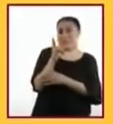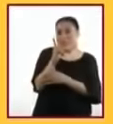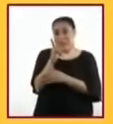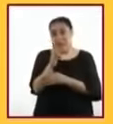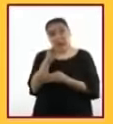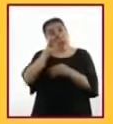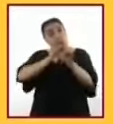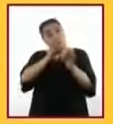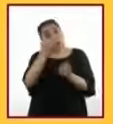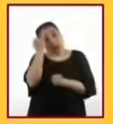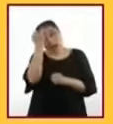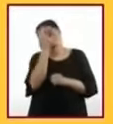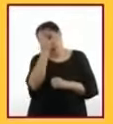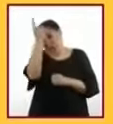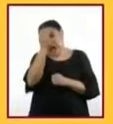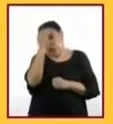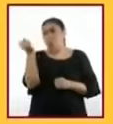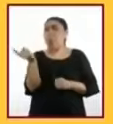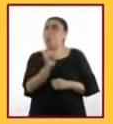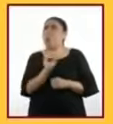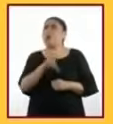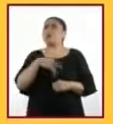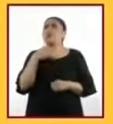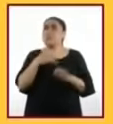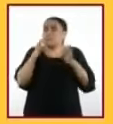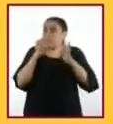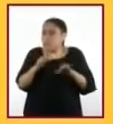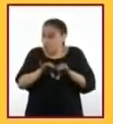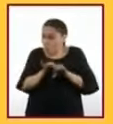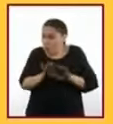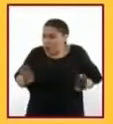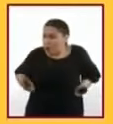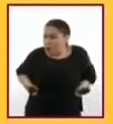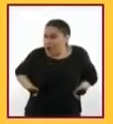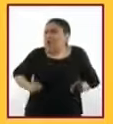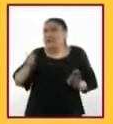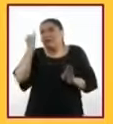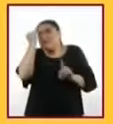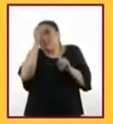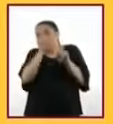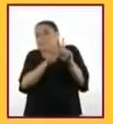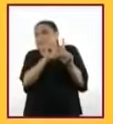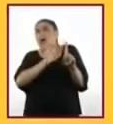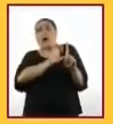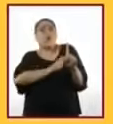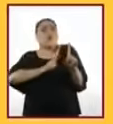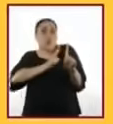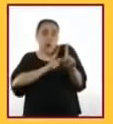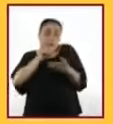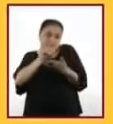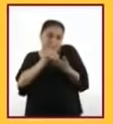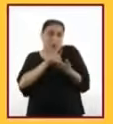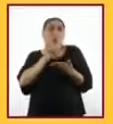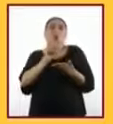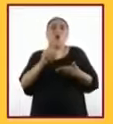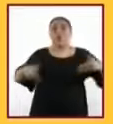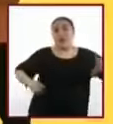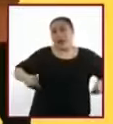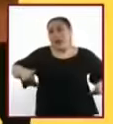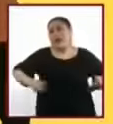mera ocurrencia, sino que tiene que ver con el carácter del personaje que representan y el tipo de obra en la que vive